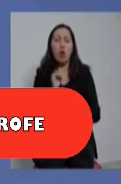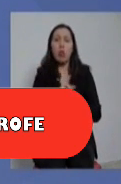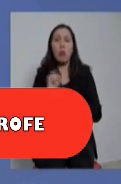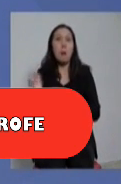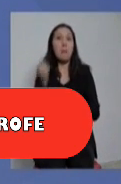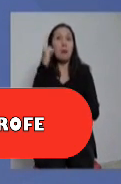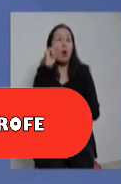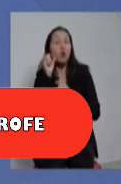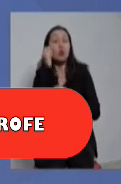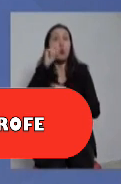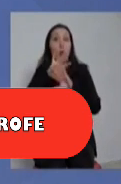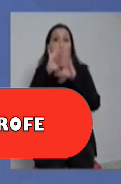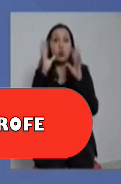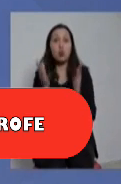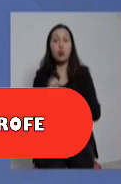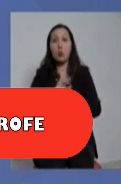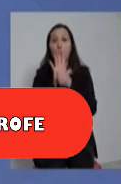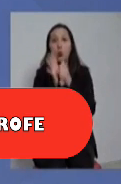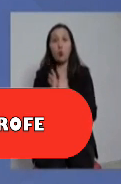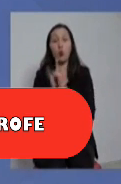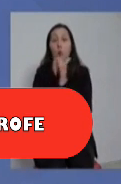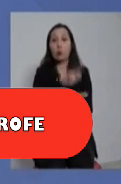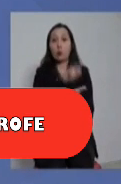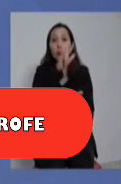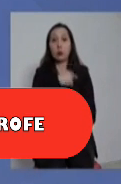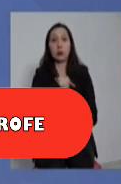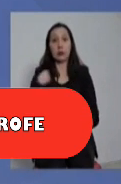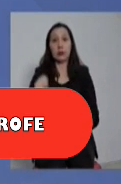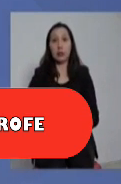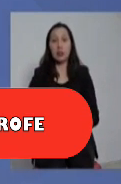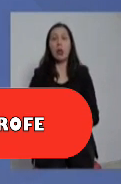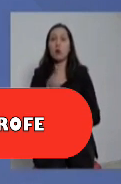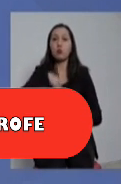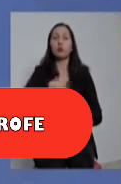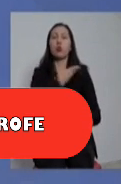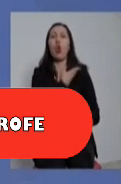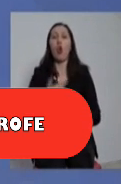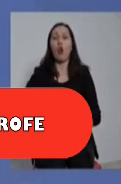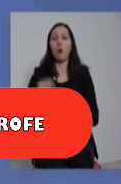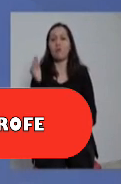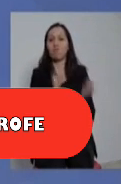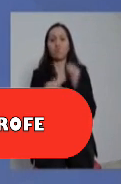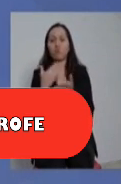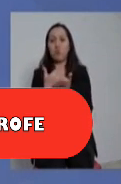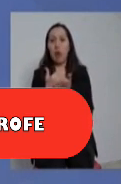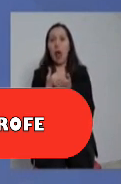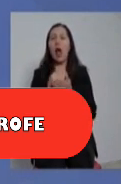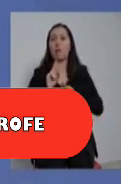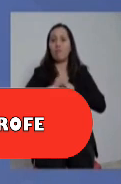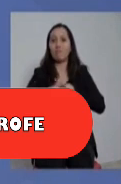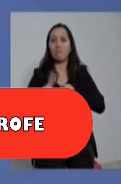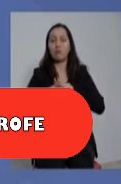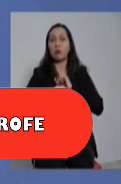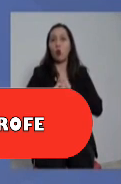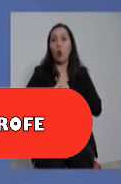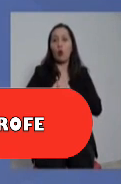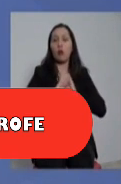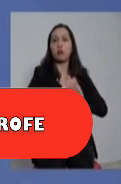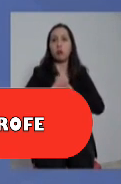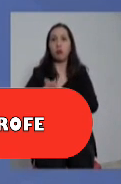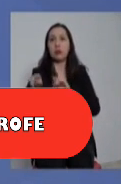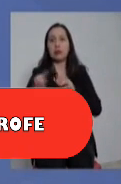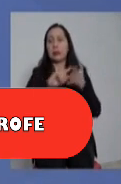después del primer caso conocido de coronavirus en Wuhan, China, nuestro gobierno elaboró un plan de acción para enfrentar esta